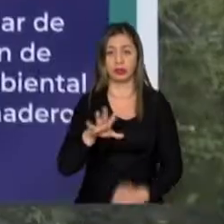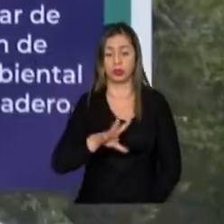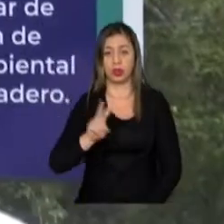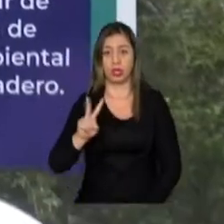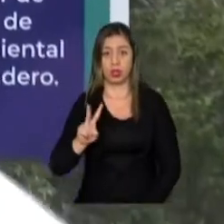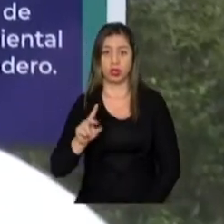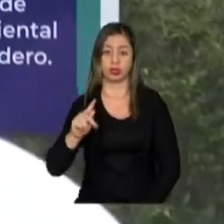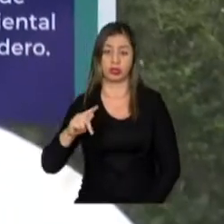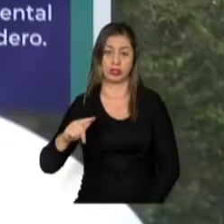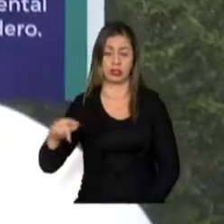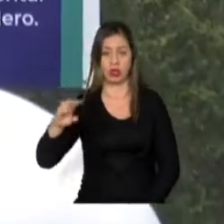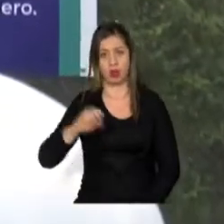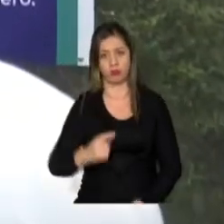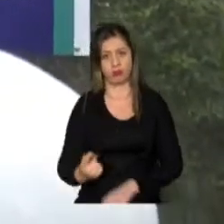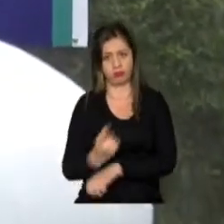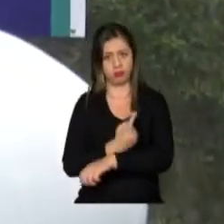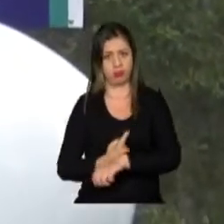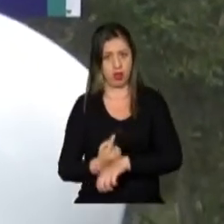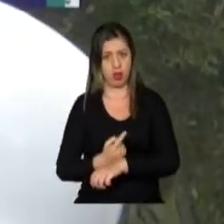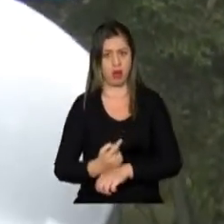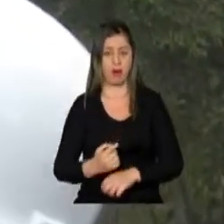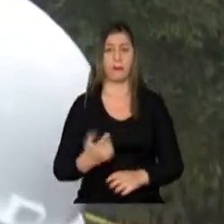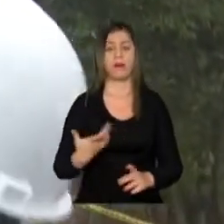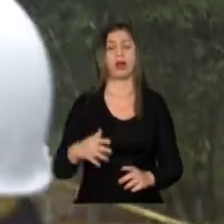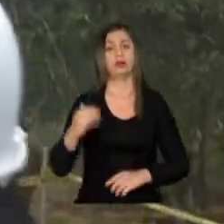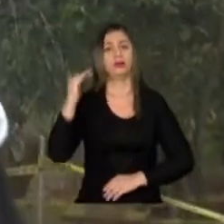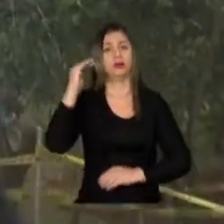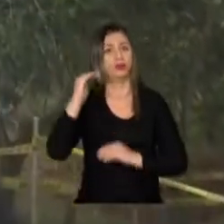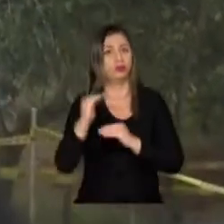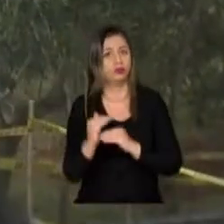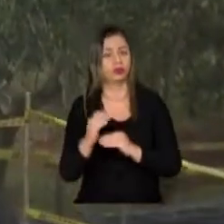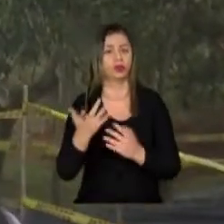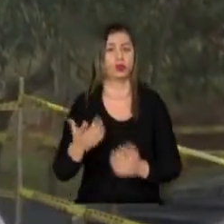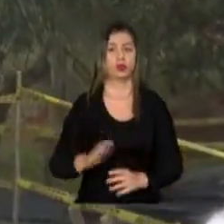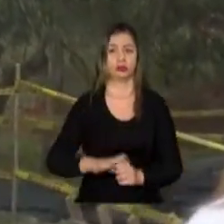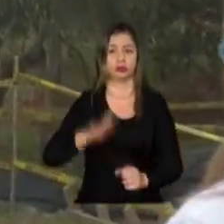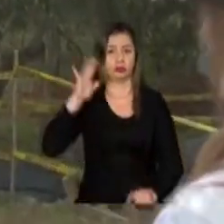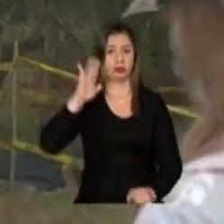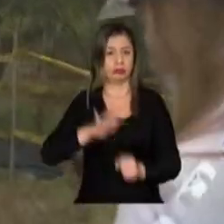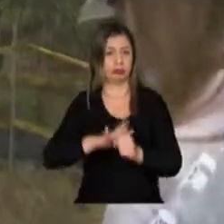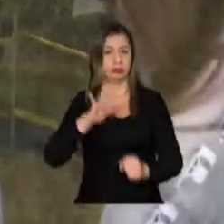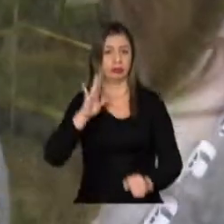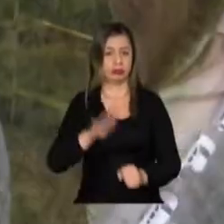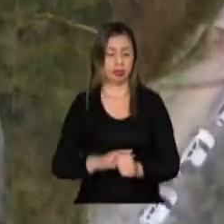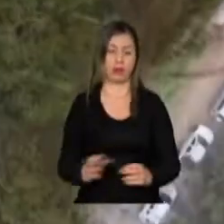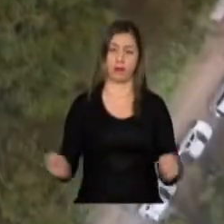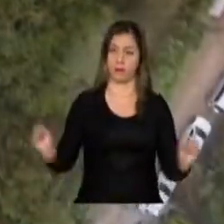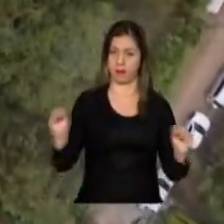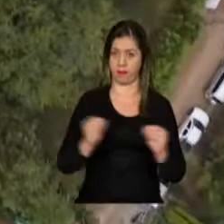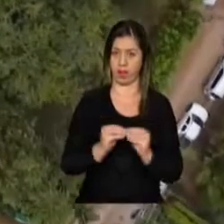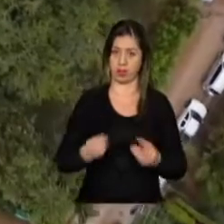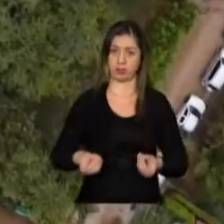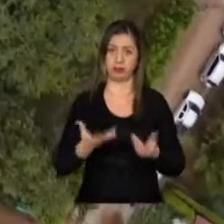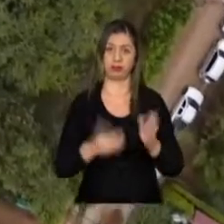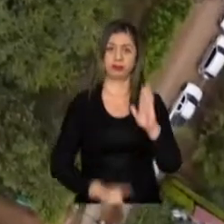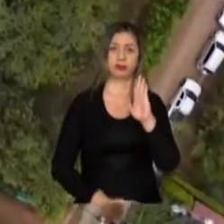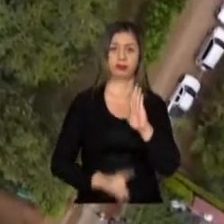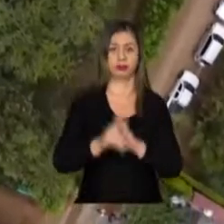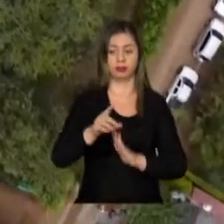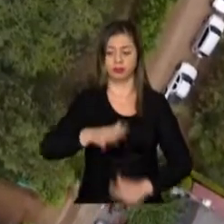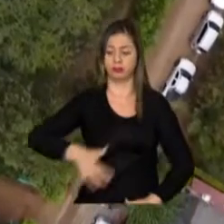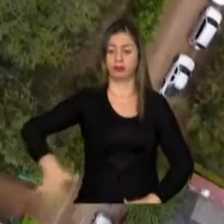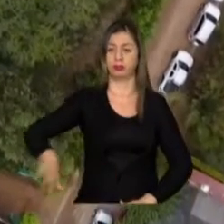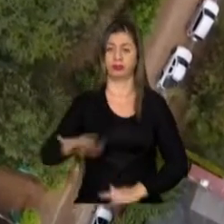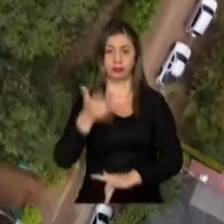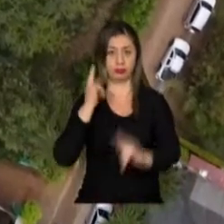hora, que reducirán el impacto ambiental creado por la emisión de gases de efecto invernadero. Además, aportará al desarrollo